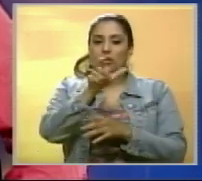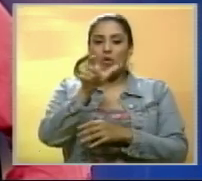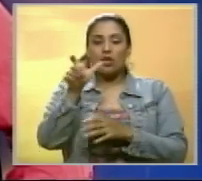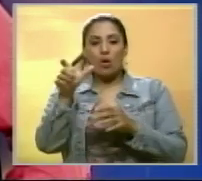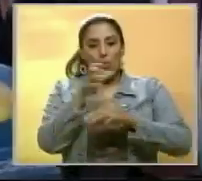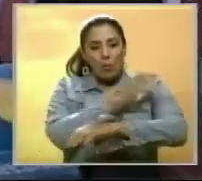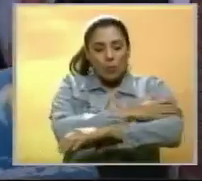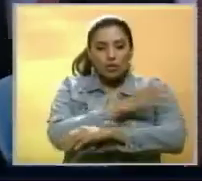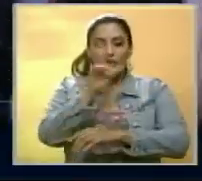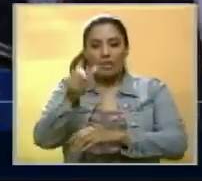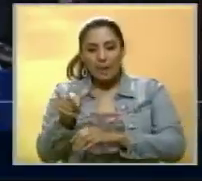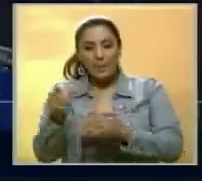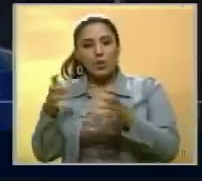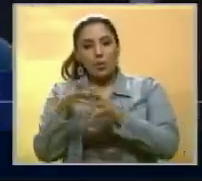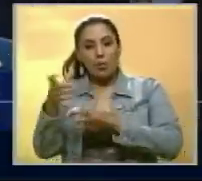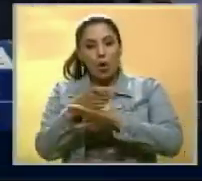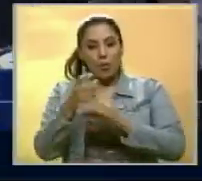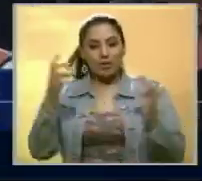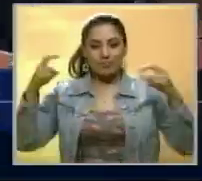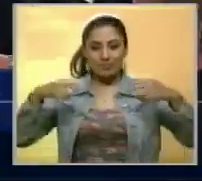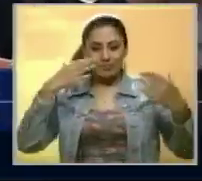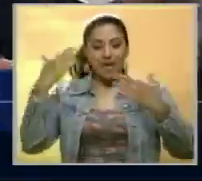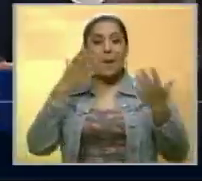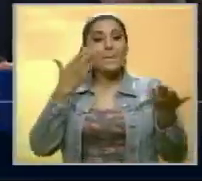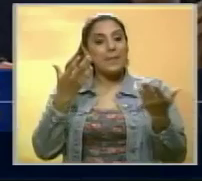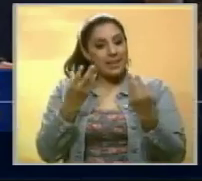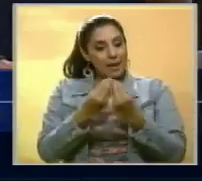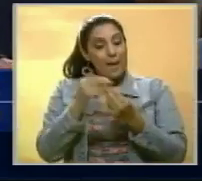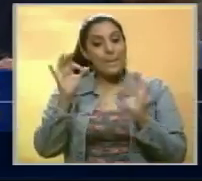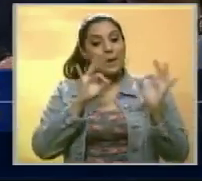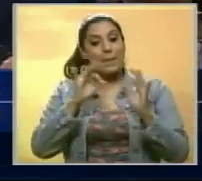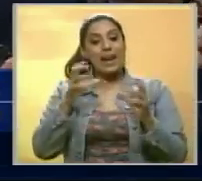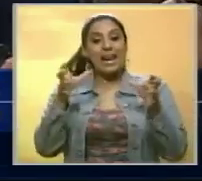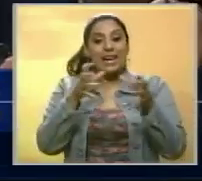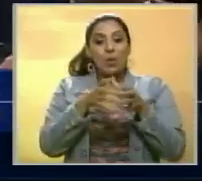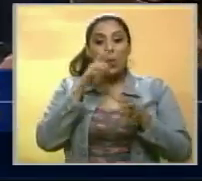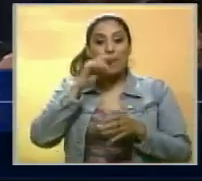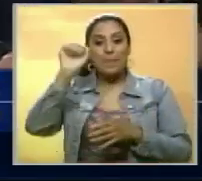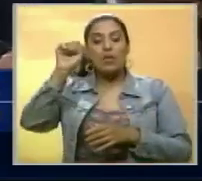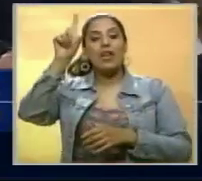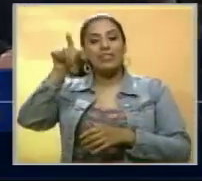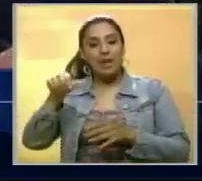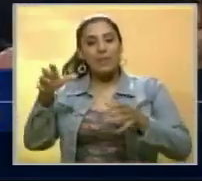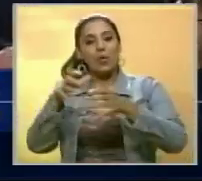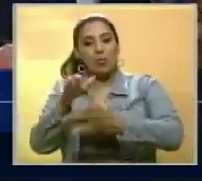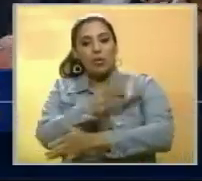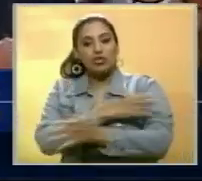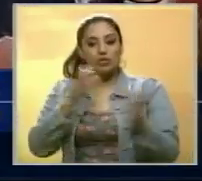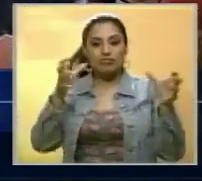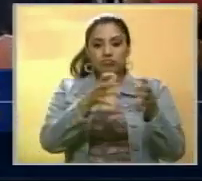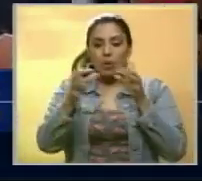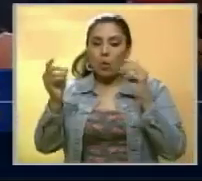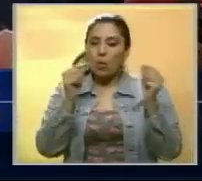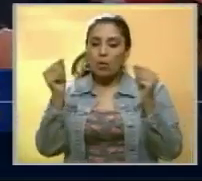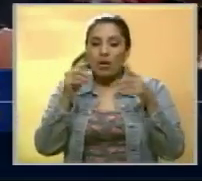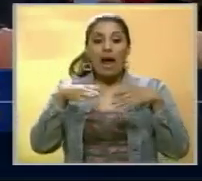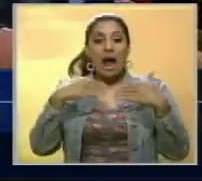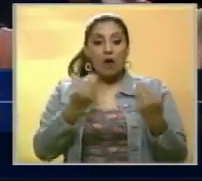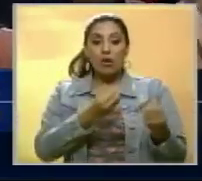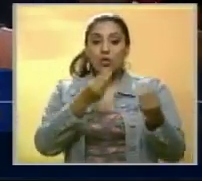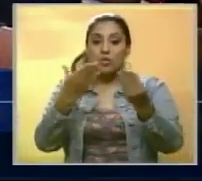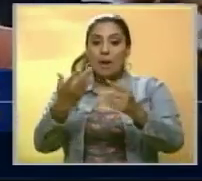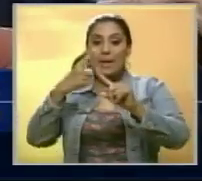Venezuela. Está previsto que Zapatero mantenga reuniones tanto con el presidente Nicolás Maduro como con la alianza opositora, la cual planea entregarle